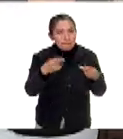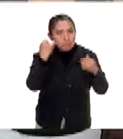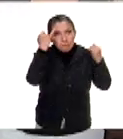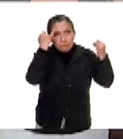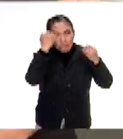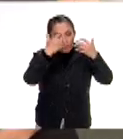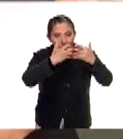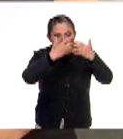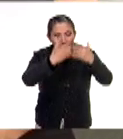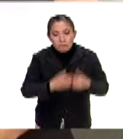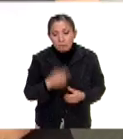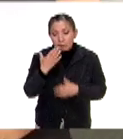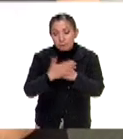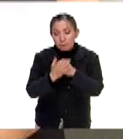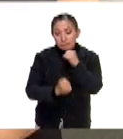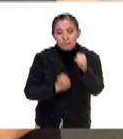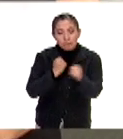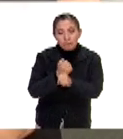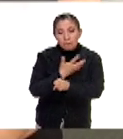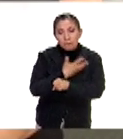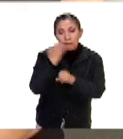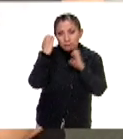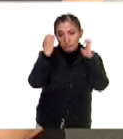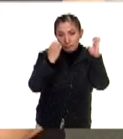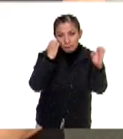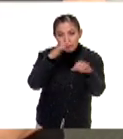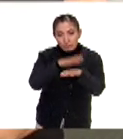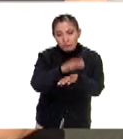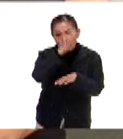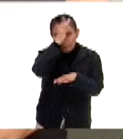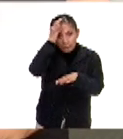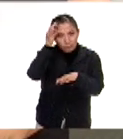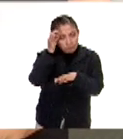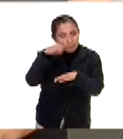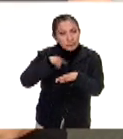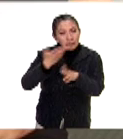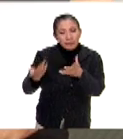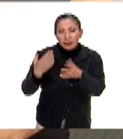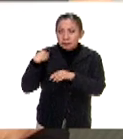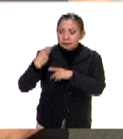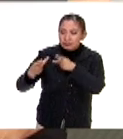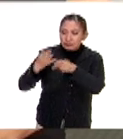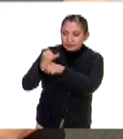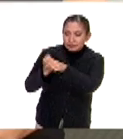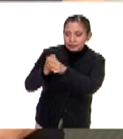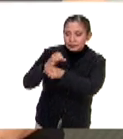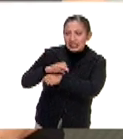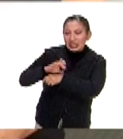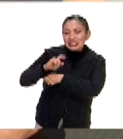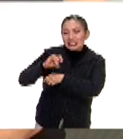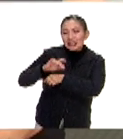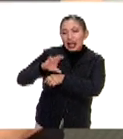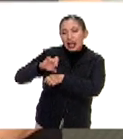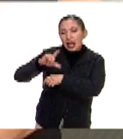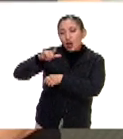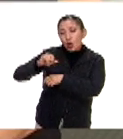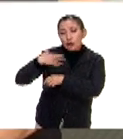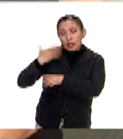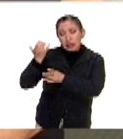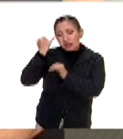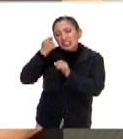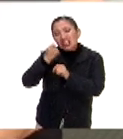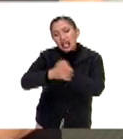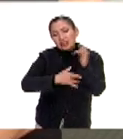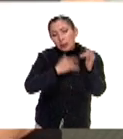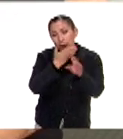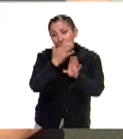maquinando? Bueno, el año que entra vamos a tener una exposición sobre Frida Kahlo que va a curar Cristina Kahlo, que es una